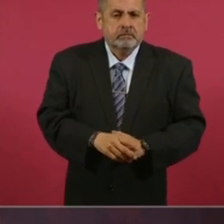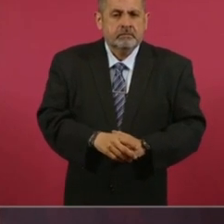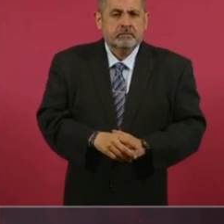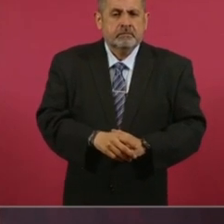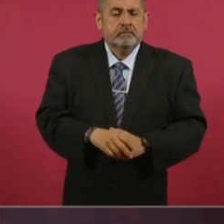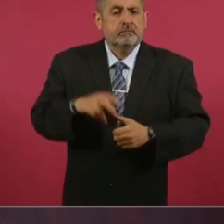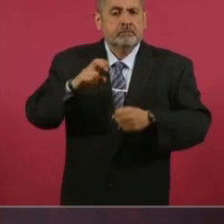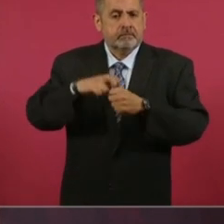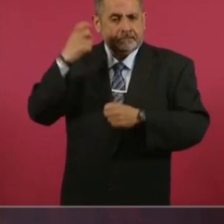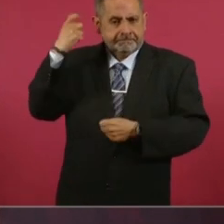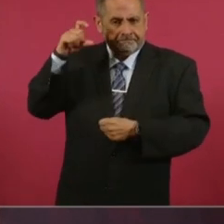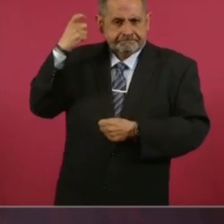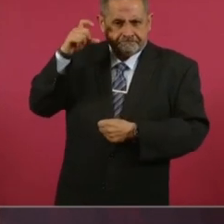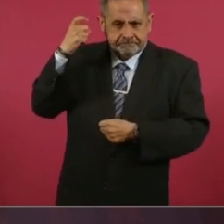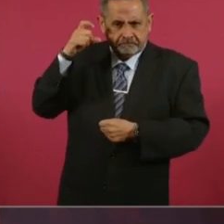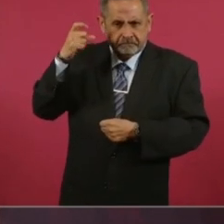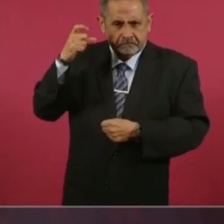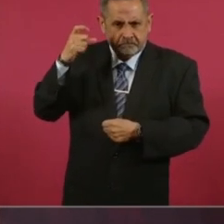Va a ser en Querétaro.